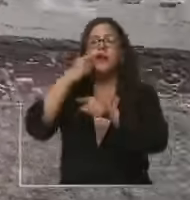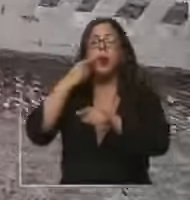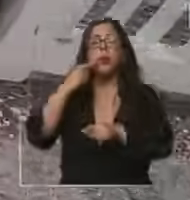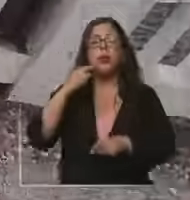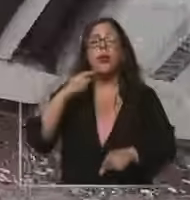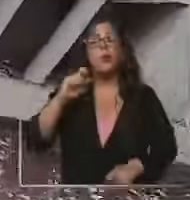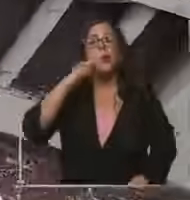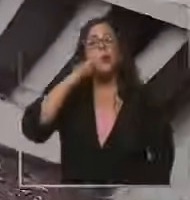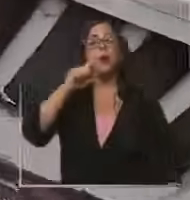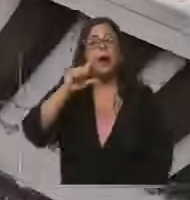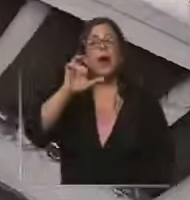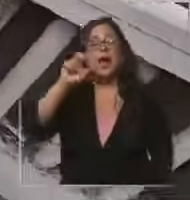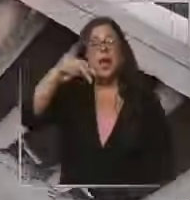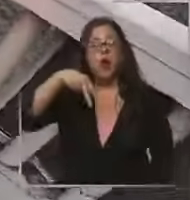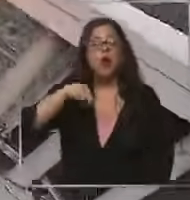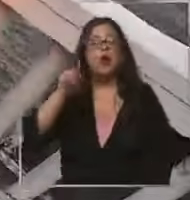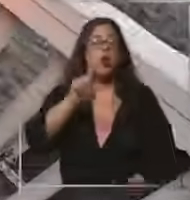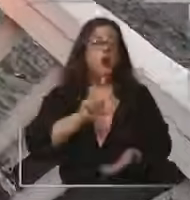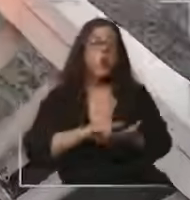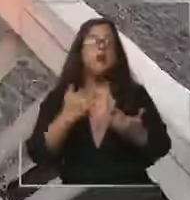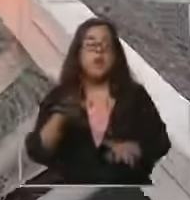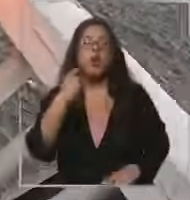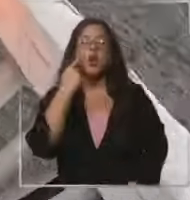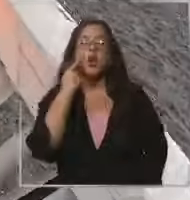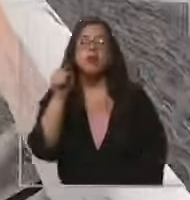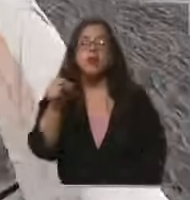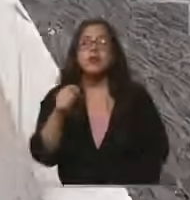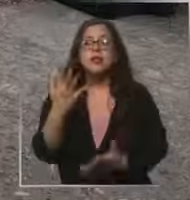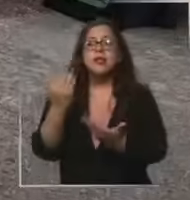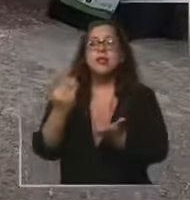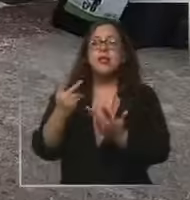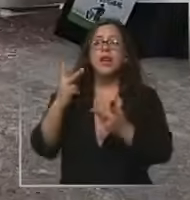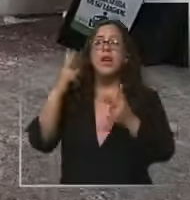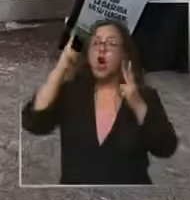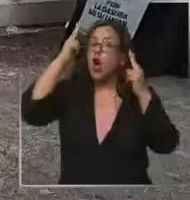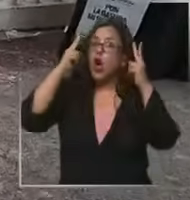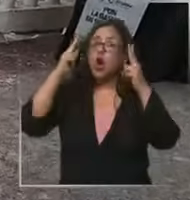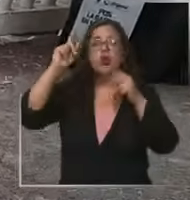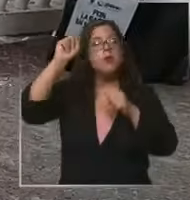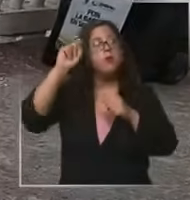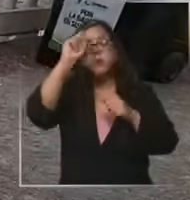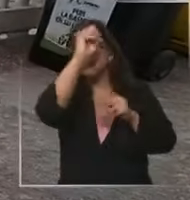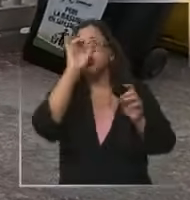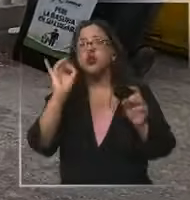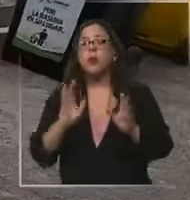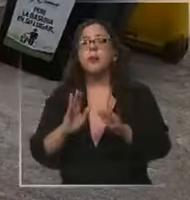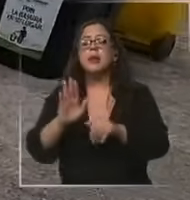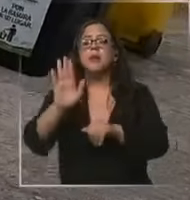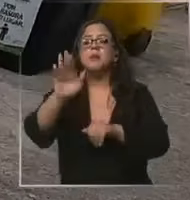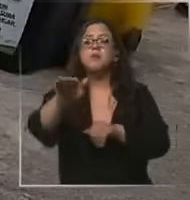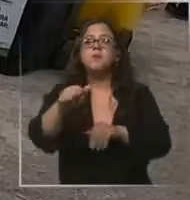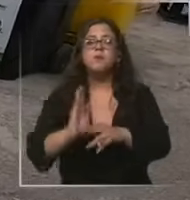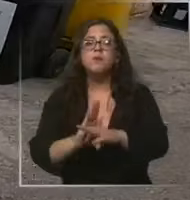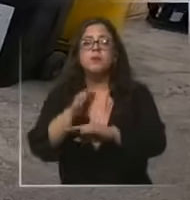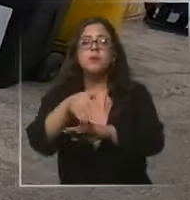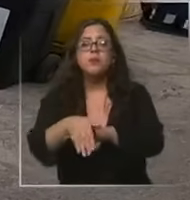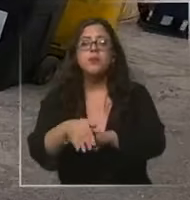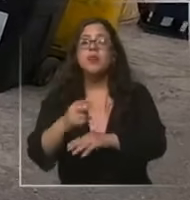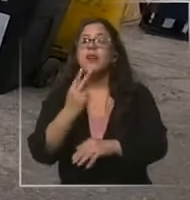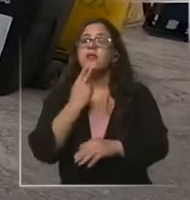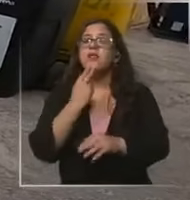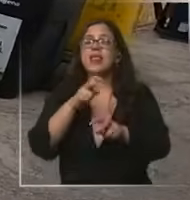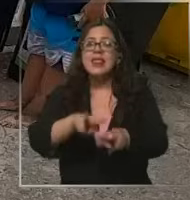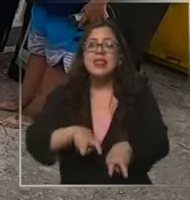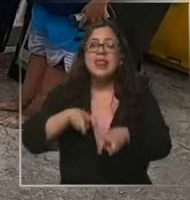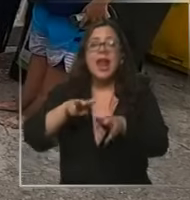artístico. En el sector ya lo conocen. Saben que si necesitan un corte de pelo, basta con acercarse a la playa. Vive en Talagante,